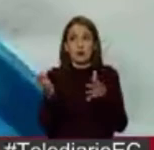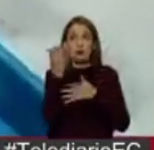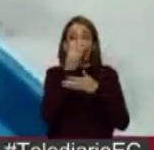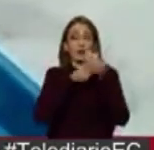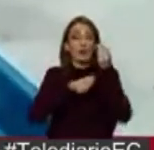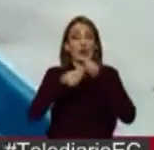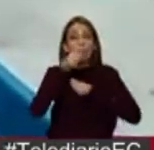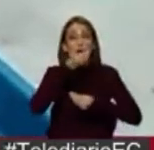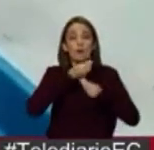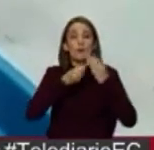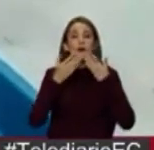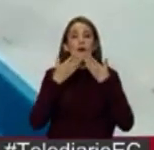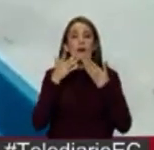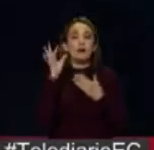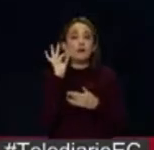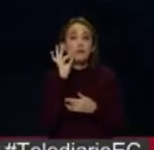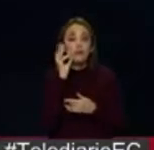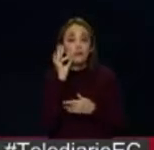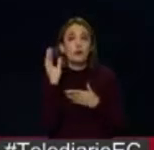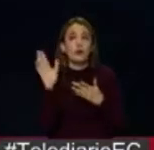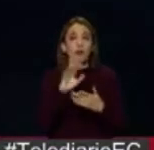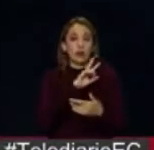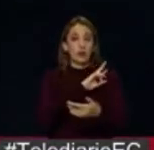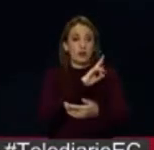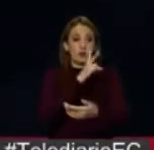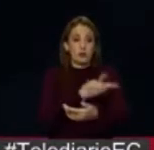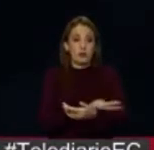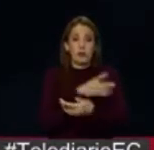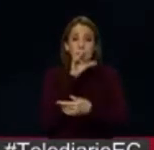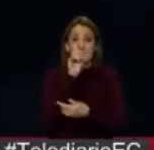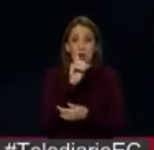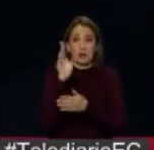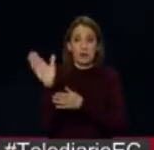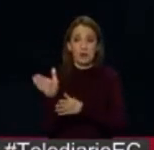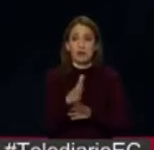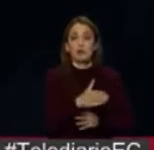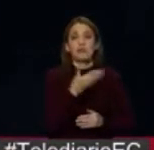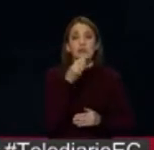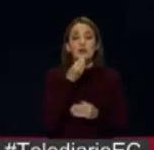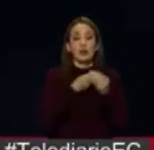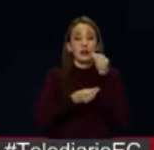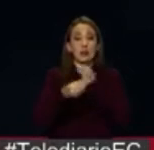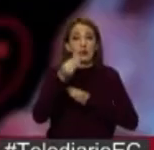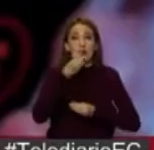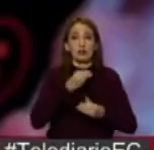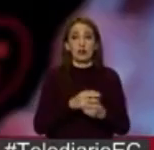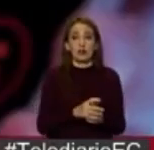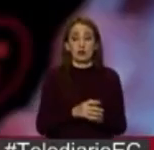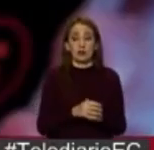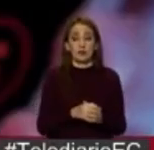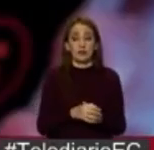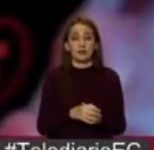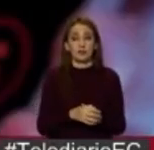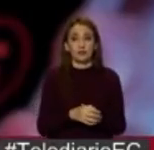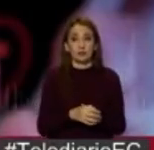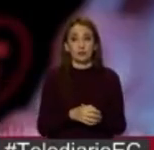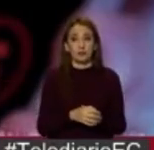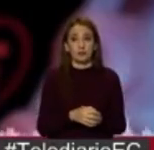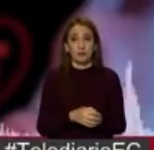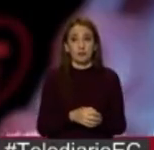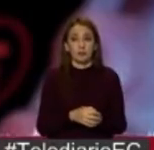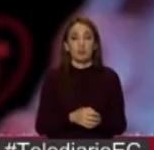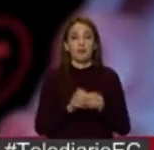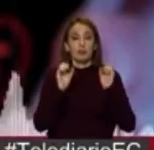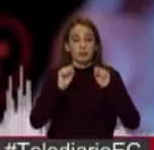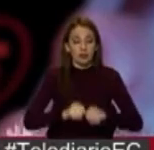través del consumo de alimentos ricos en vitamina D. Así lo manifiesta la nutricionista Adriana Altamirano. En el accionar de las defensas